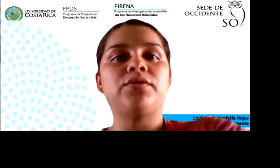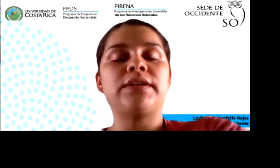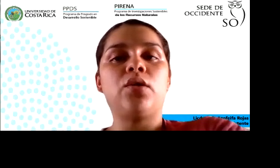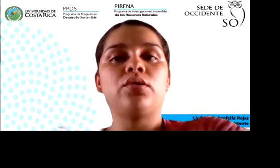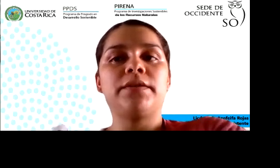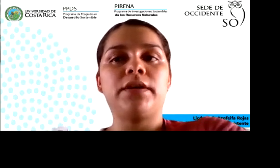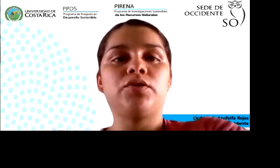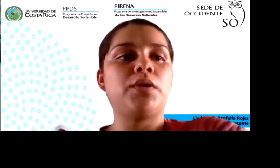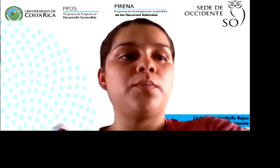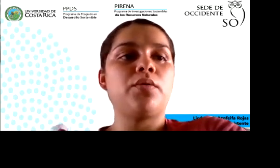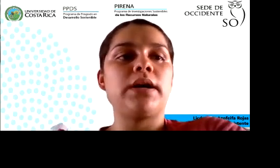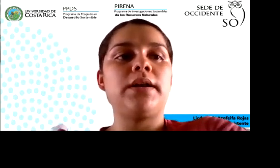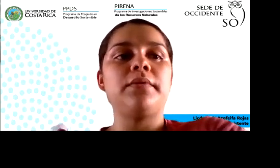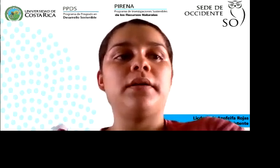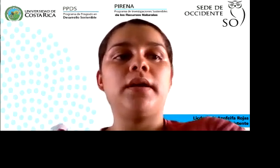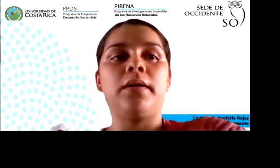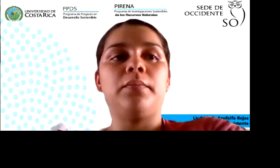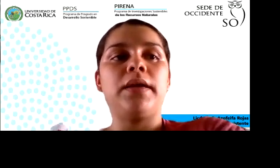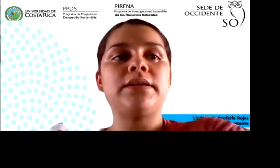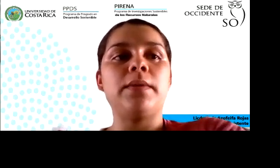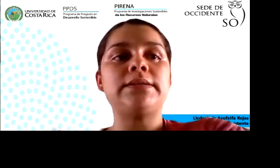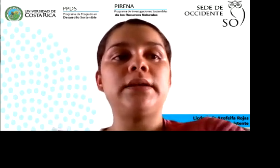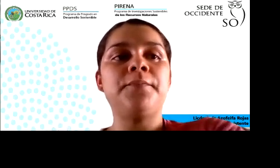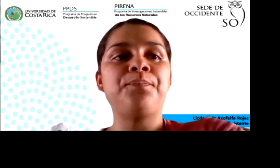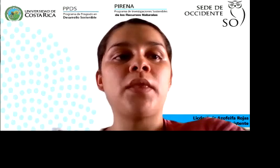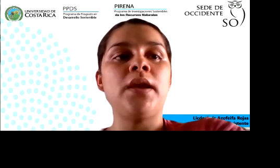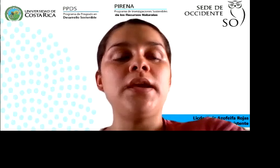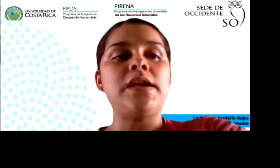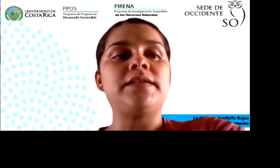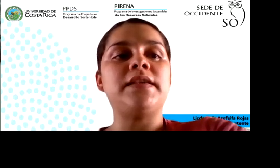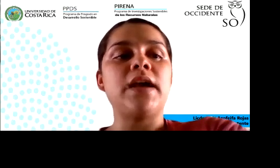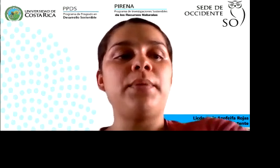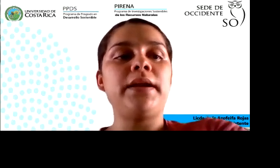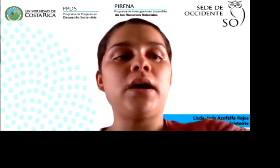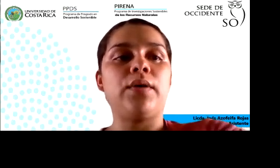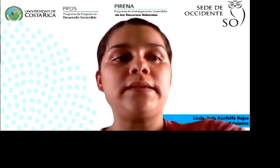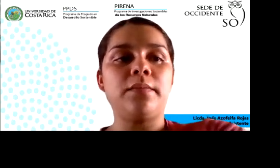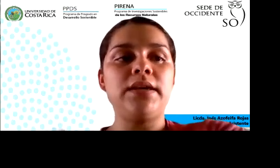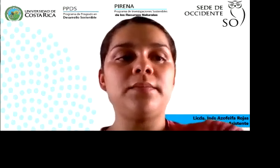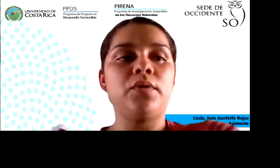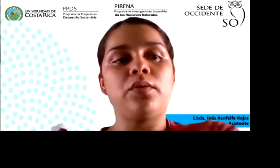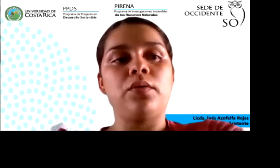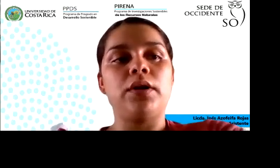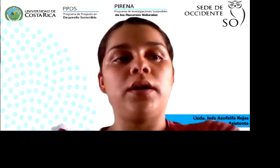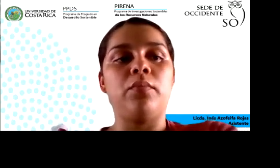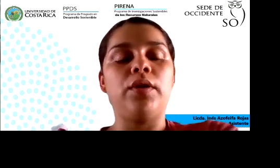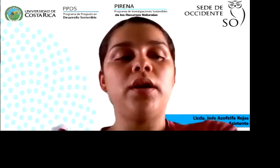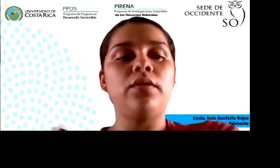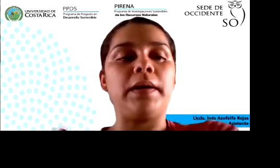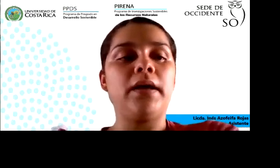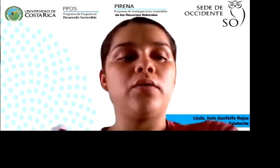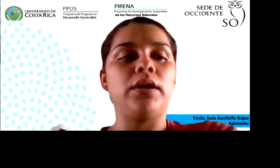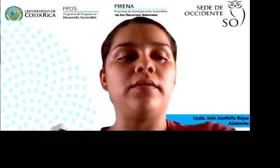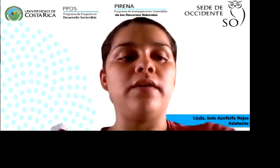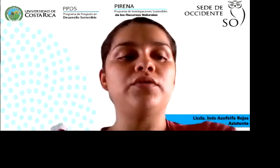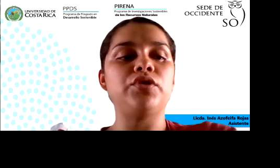de proyectos, ¿qué otros efectos pueden provocar en vida silvestre? Y si se ha aplicado este mismo modelo